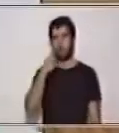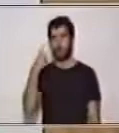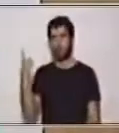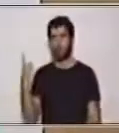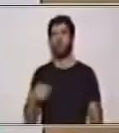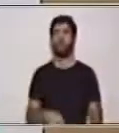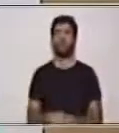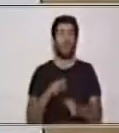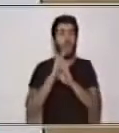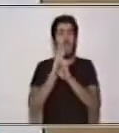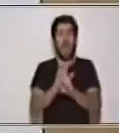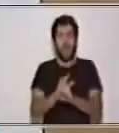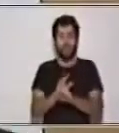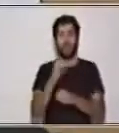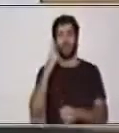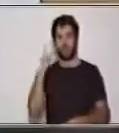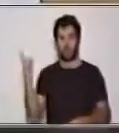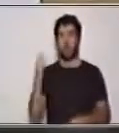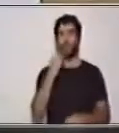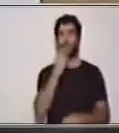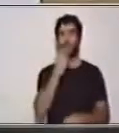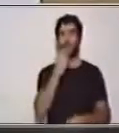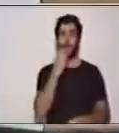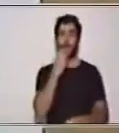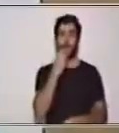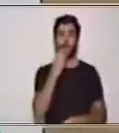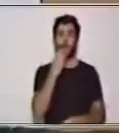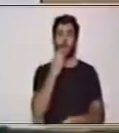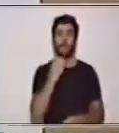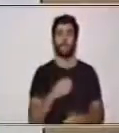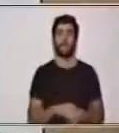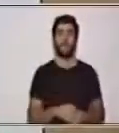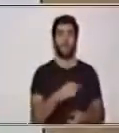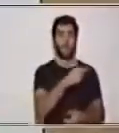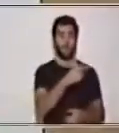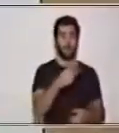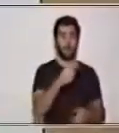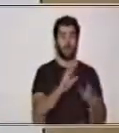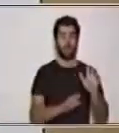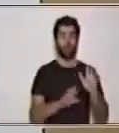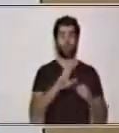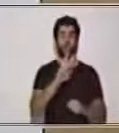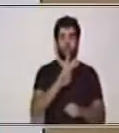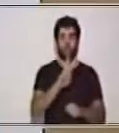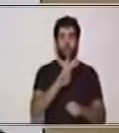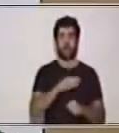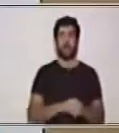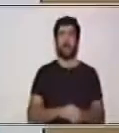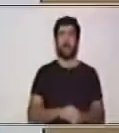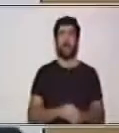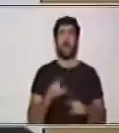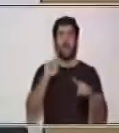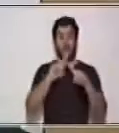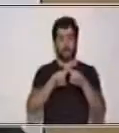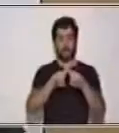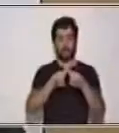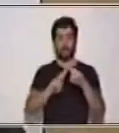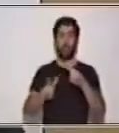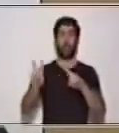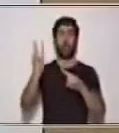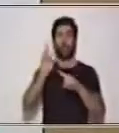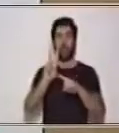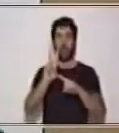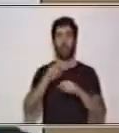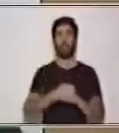dan un ejemplo. Tenemos menos 12 x al